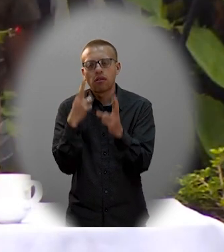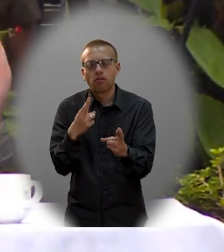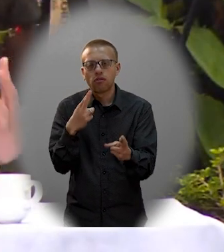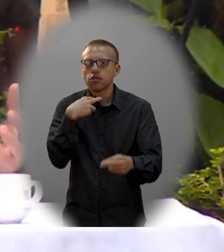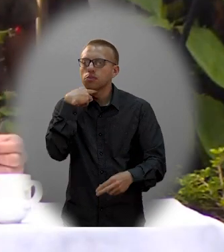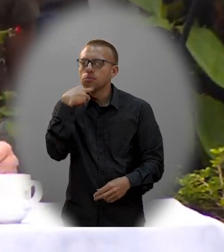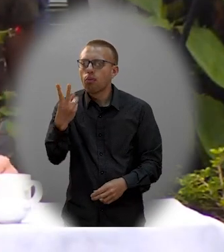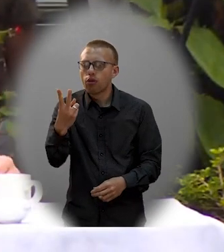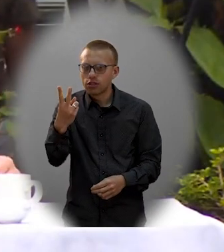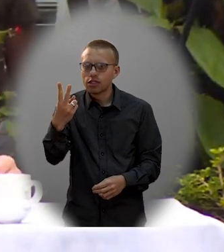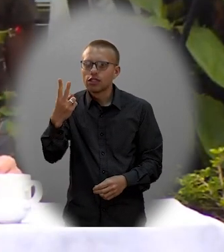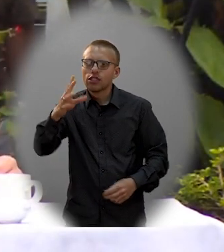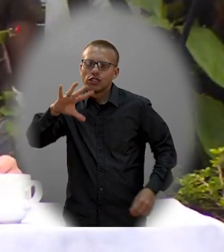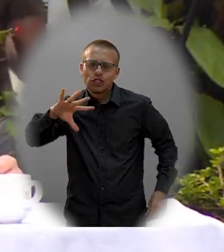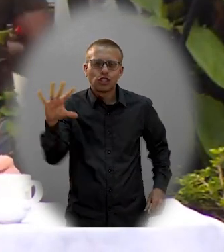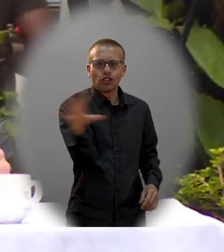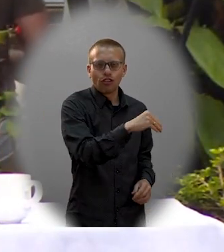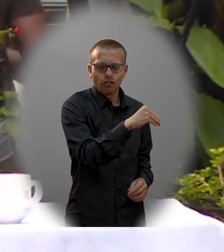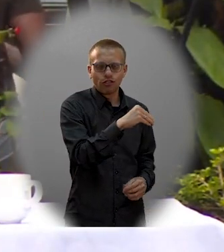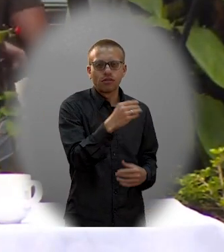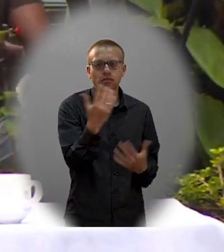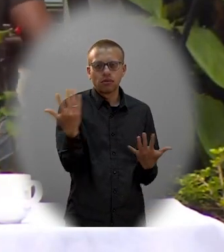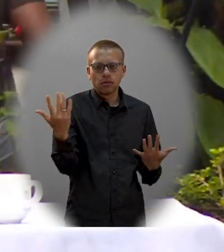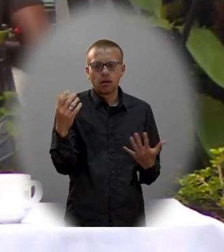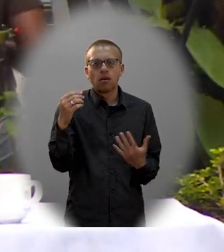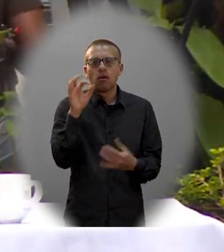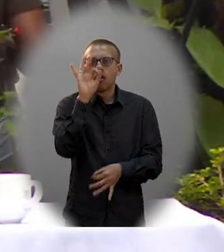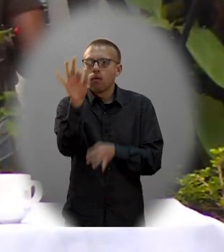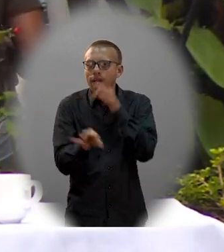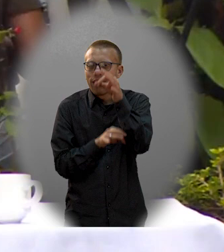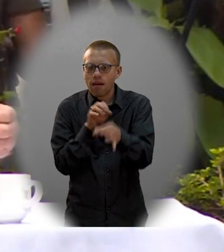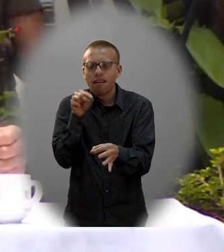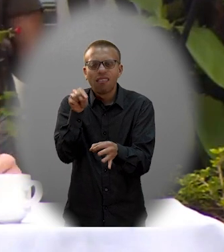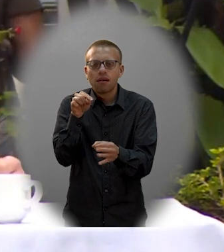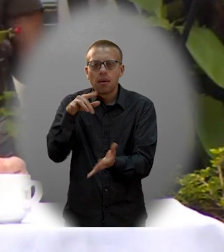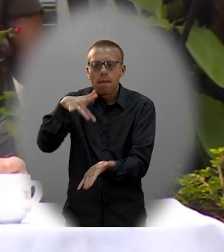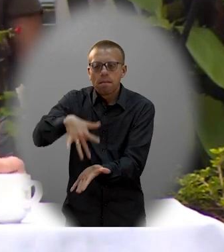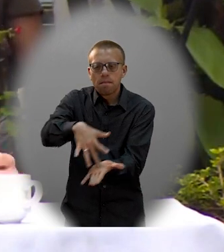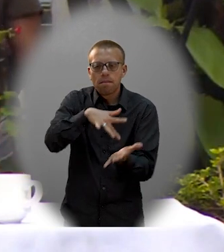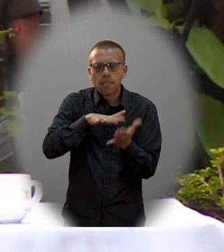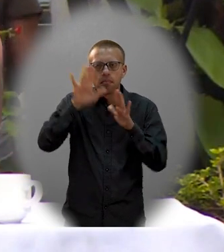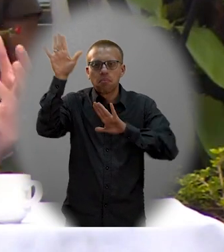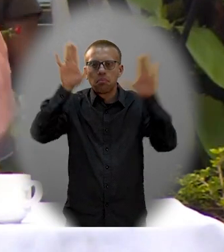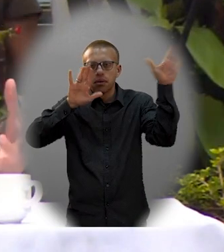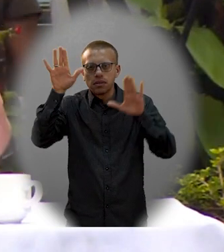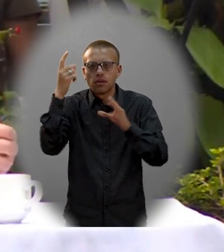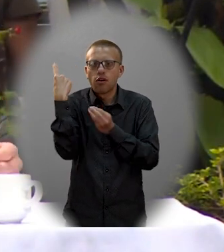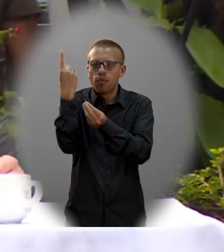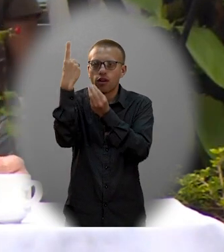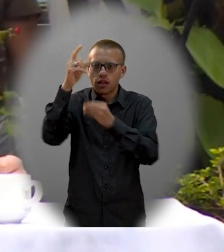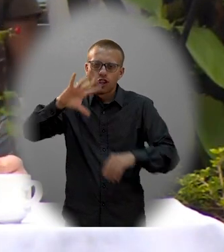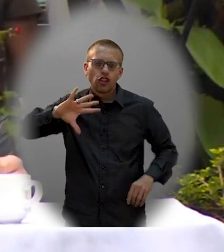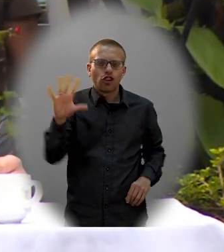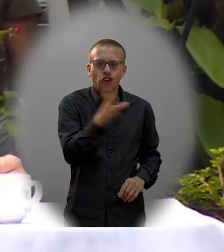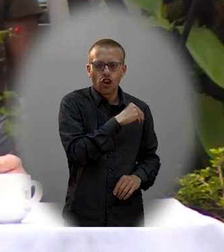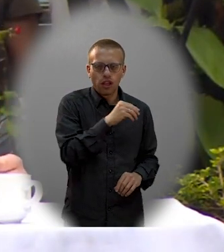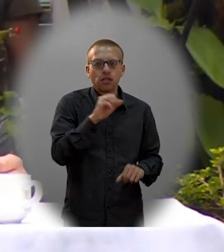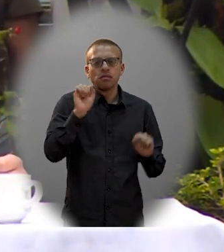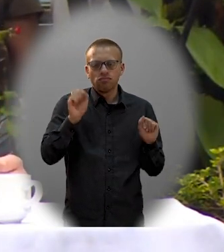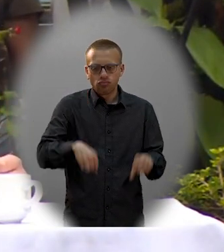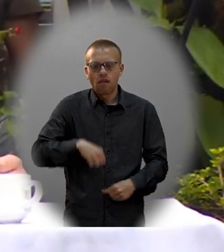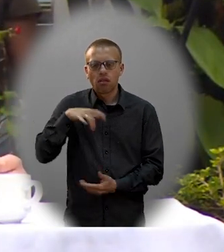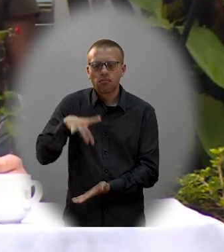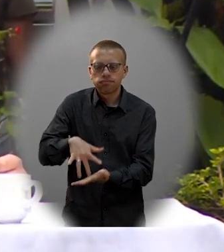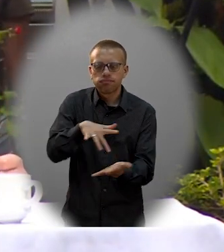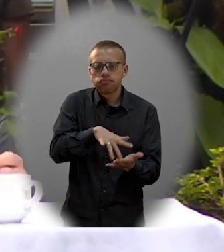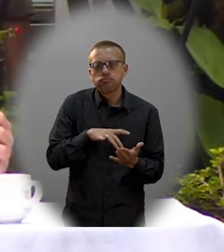voces de todos y de todas, ese cuidado que tiene que ver con la participación política para que todas y todas podamos interceder en los